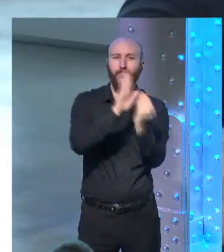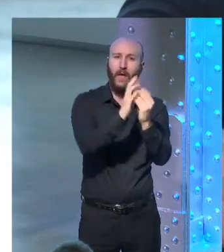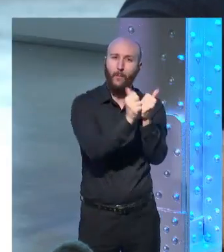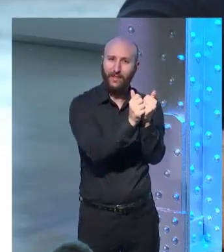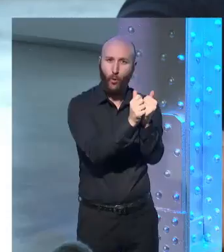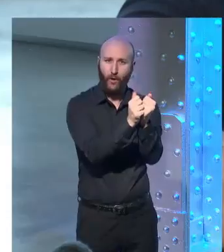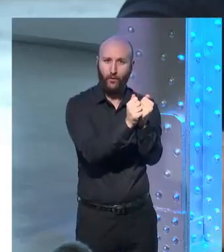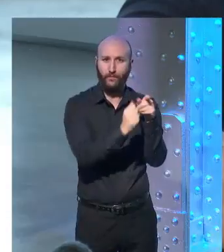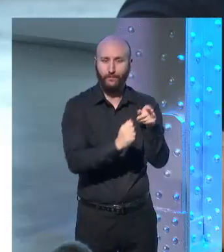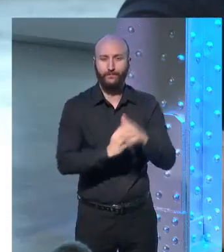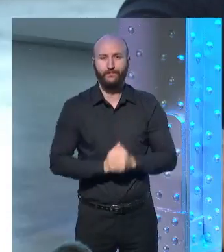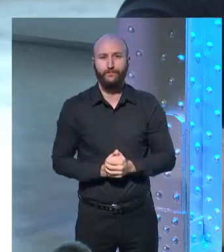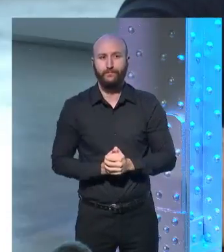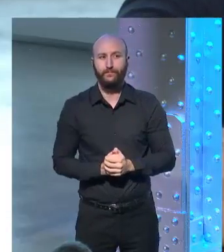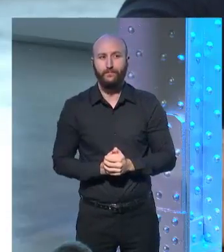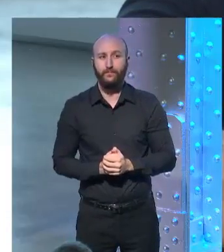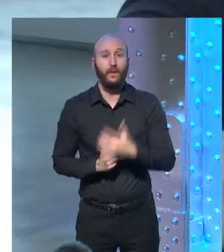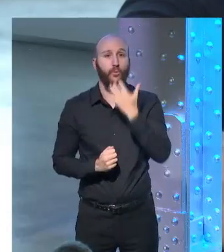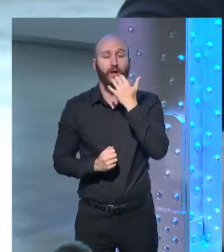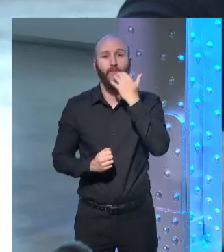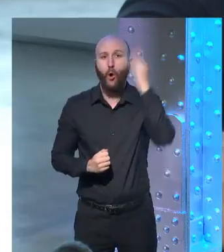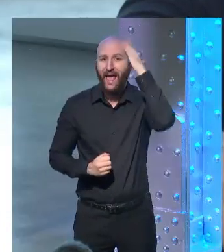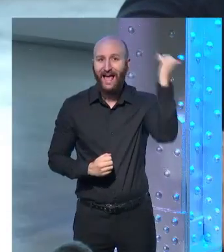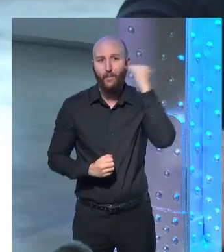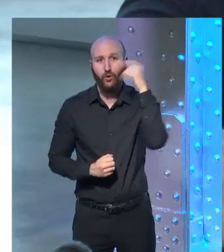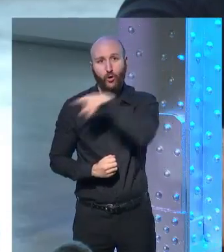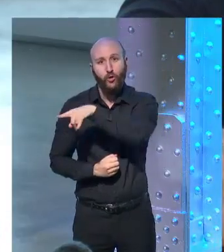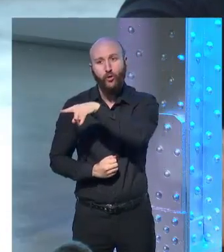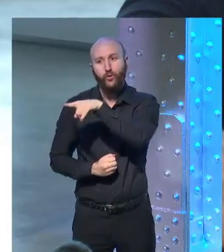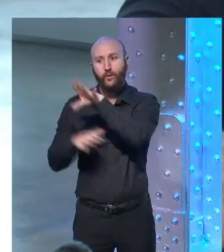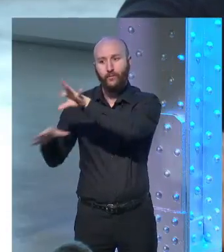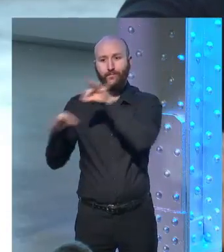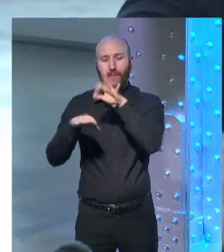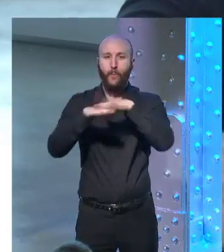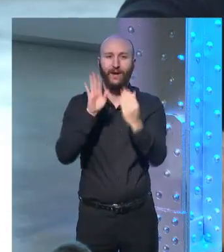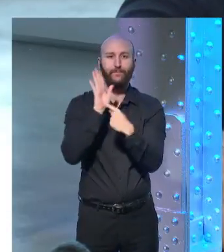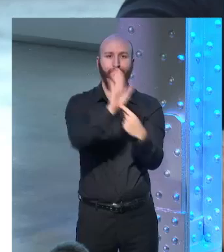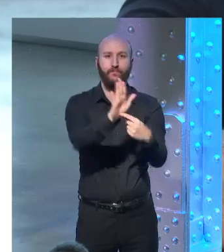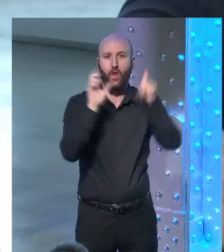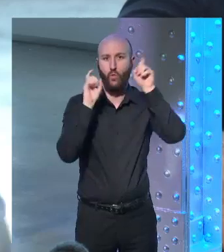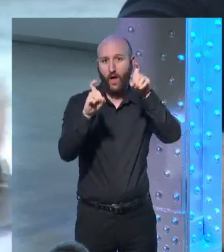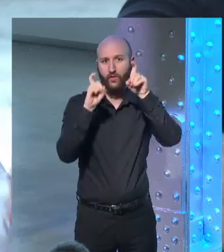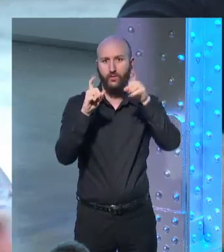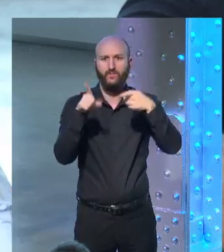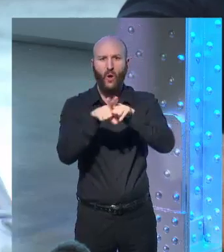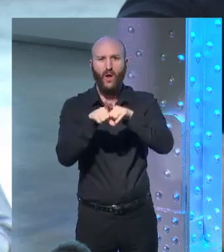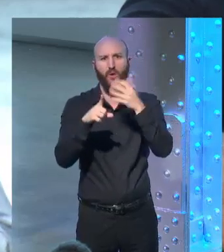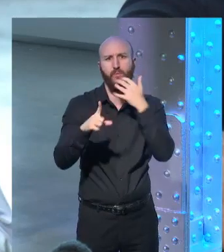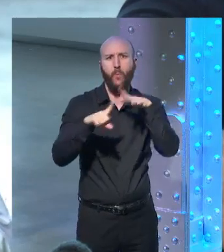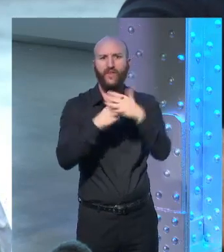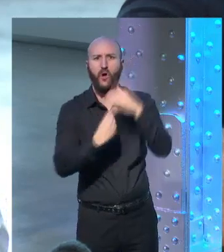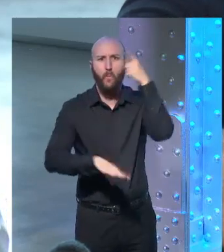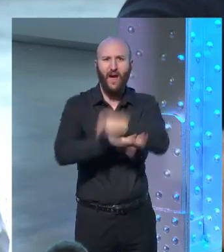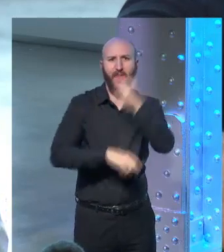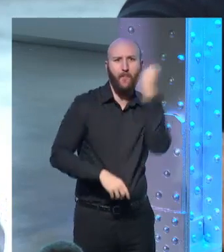Pues una de las próximas expansiones que van a sacar, por ejemplo, es en Egipto y es para uso en educación. Es decir, no vas a tener que hacer misiones de matar o de tal.